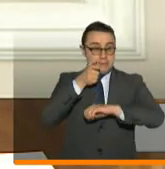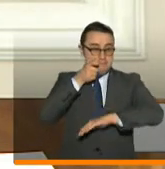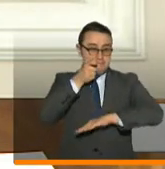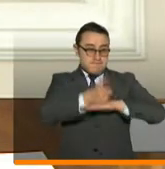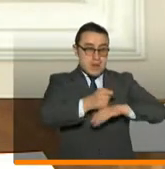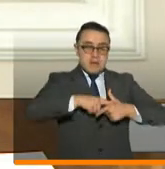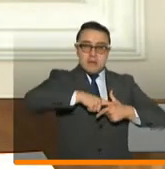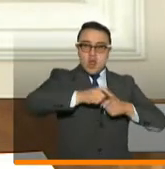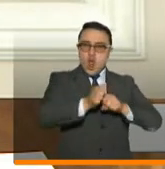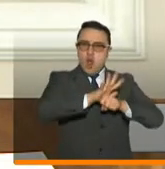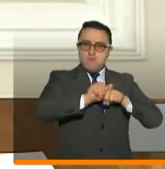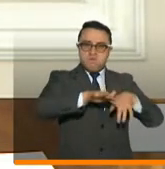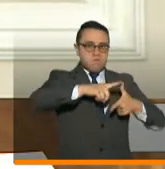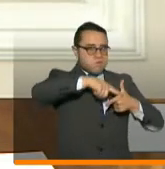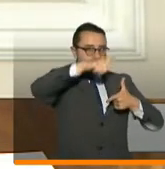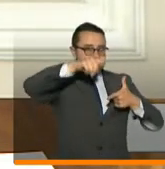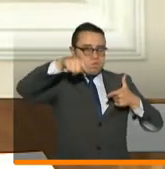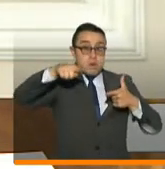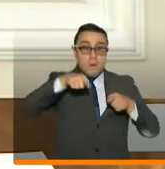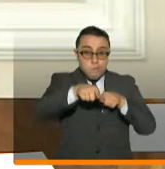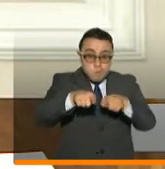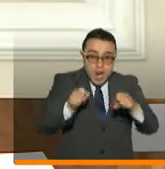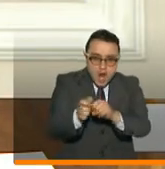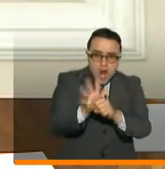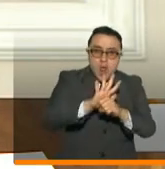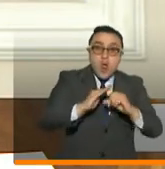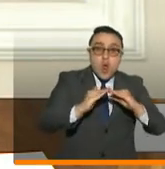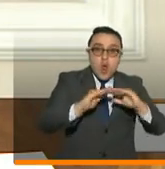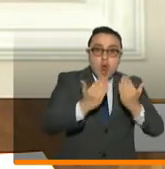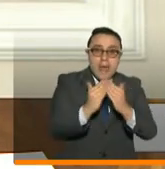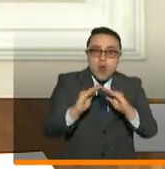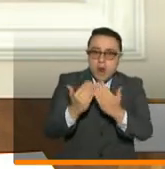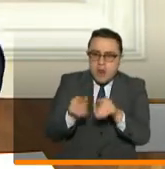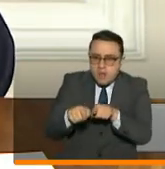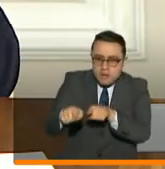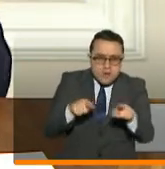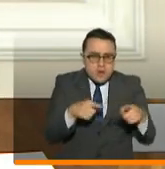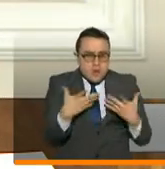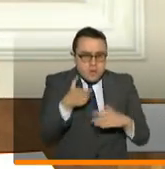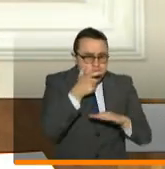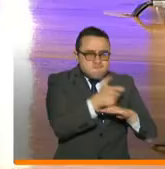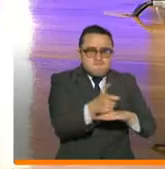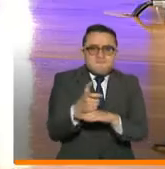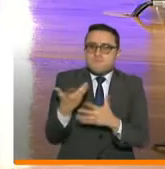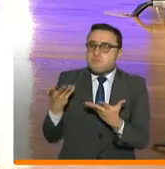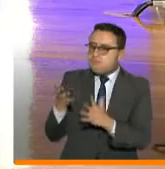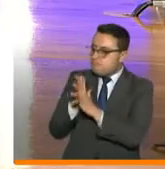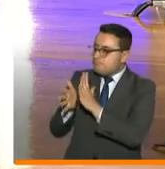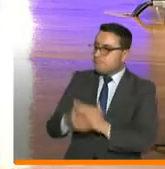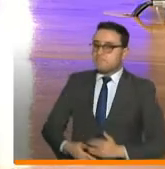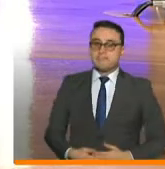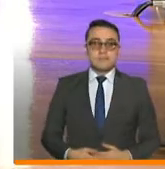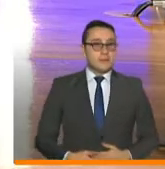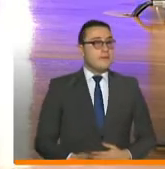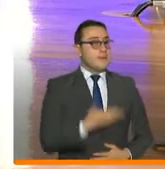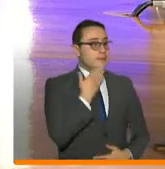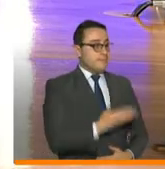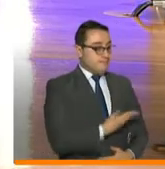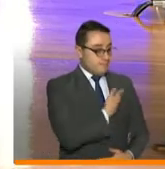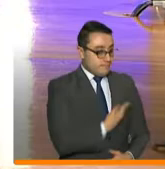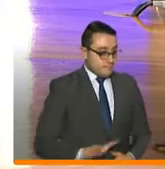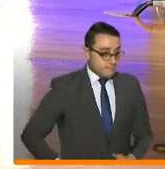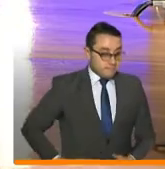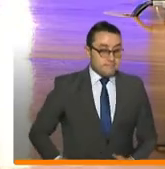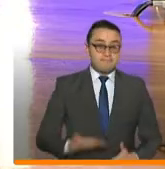y los controles en los colegios que están dando ya este paso adicional. Muchas gracias, presidente. Buenas tardes a todos,